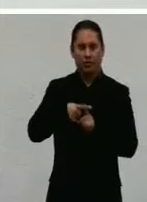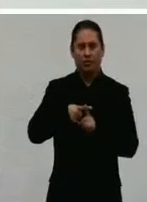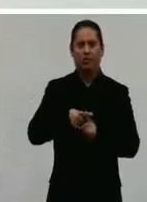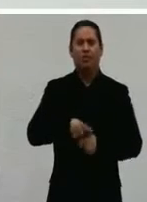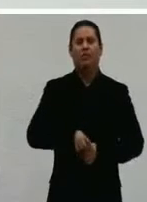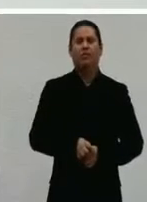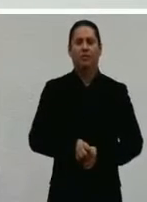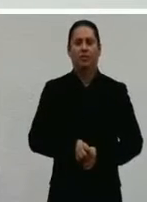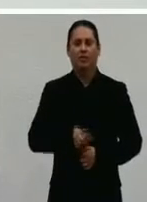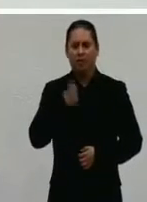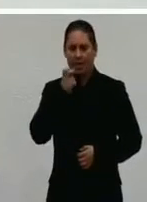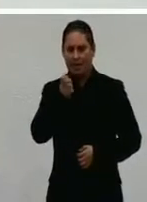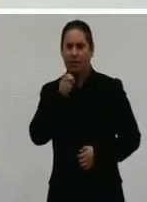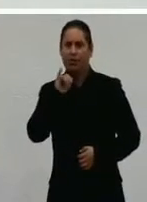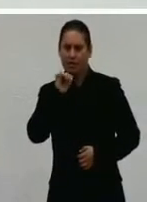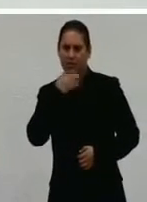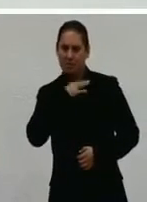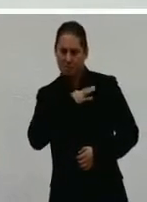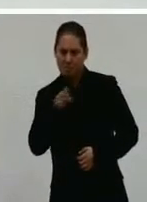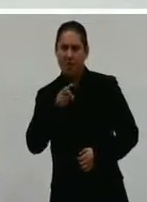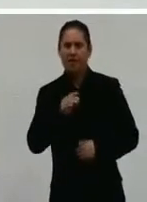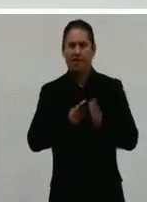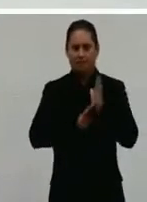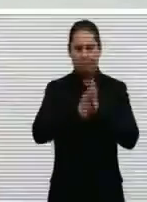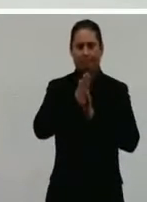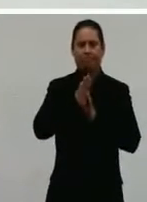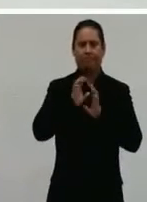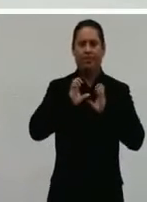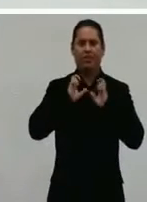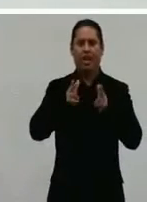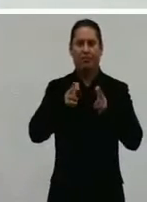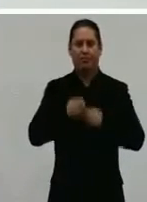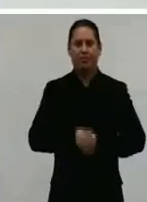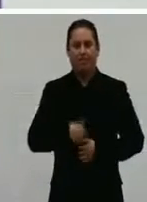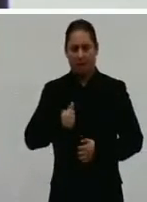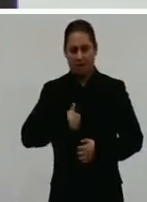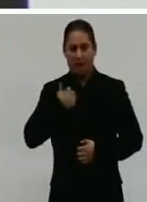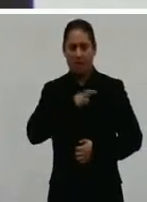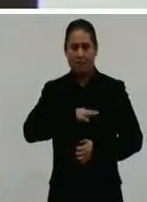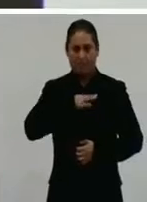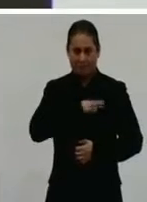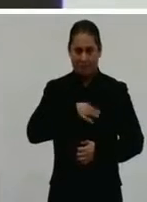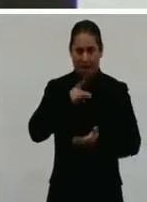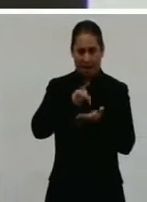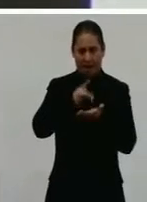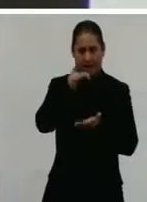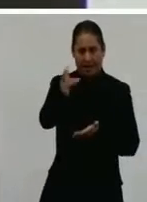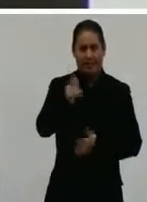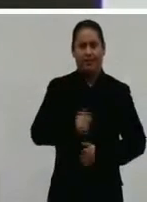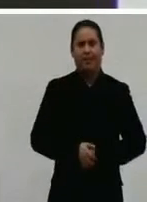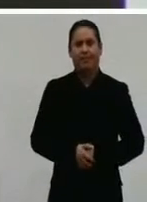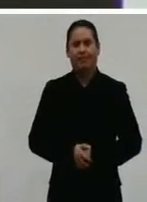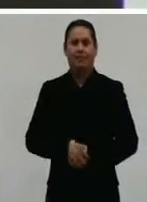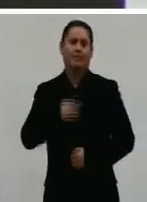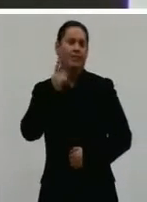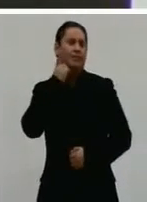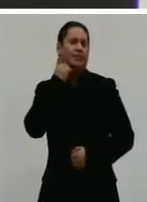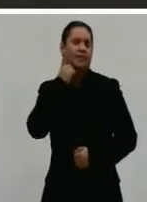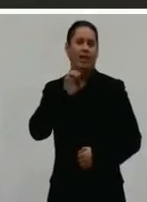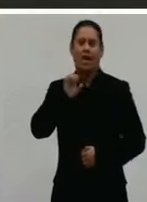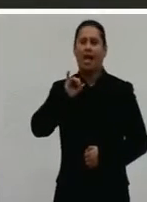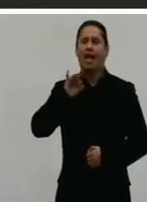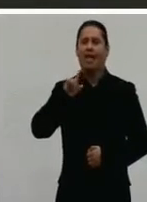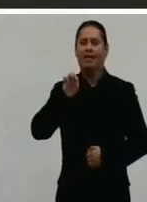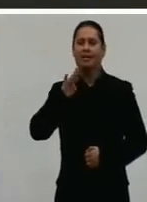legislar por el bien de chiapas aprovechó también para felicitar y darle las gracias a la diputada elizabeth